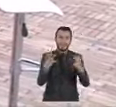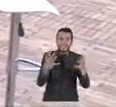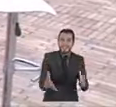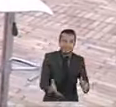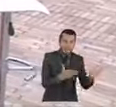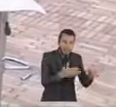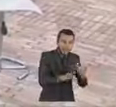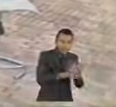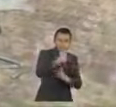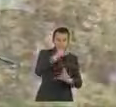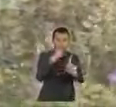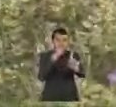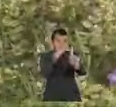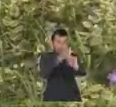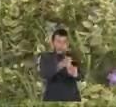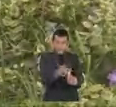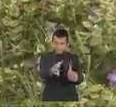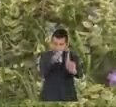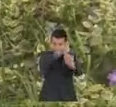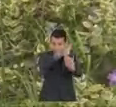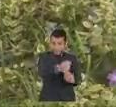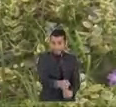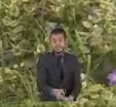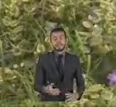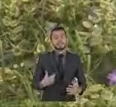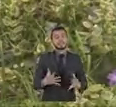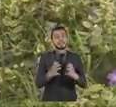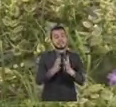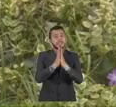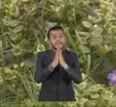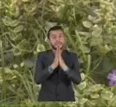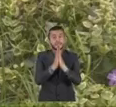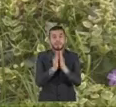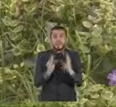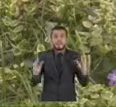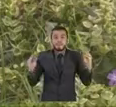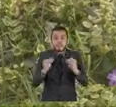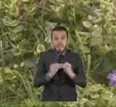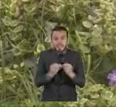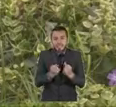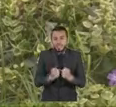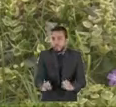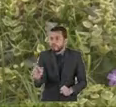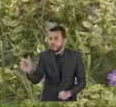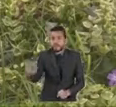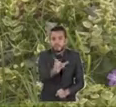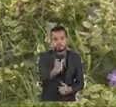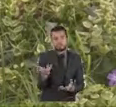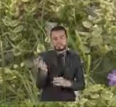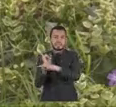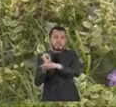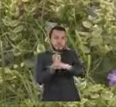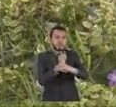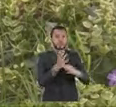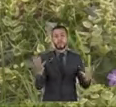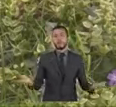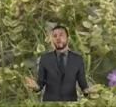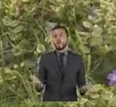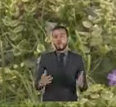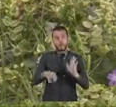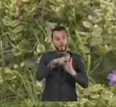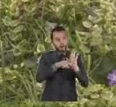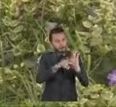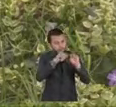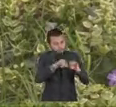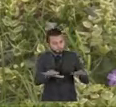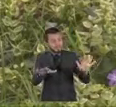desarrollo sostenible, pido que se redoblen los esfuerzos destinados a promover las alianzas, las políticas en favor de los